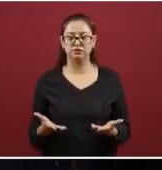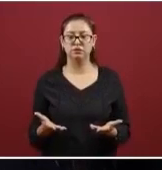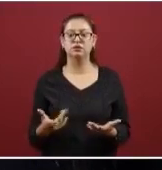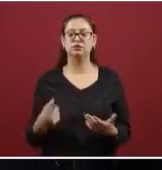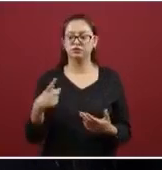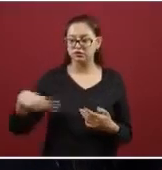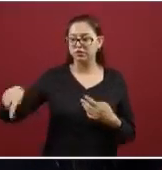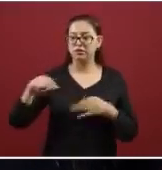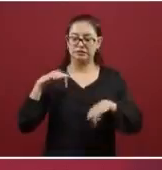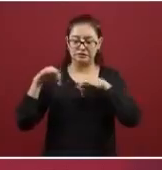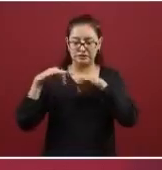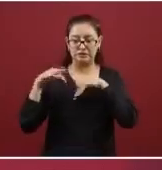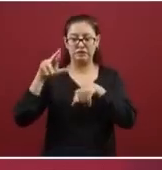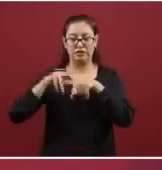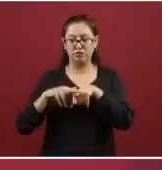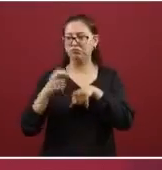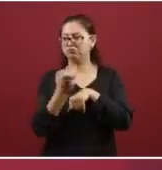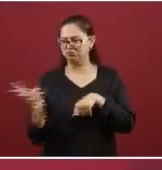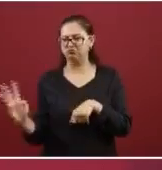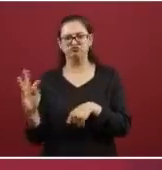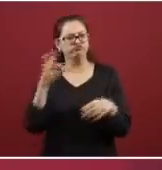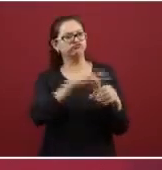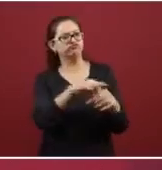van a ser los trabajadores los que van a decidir